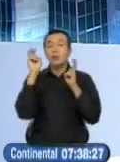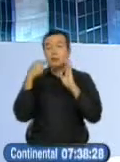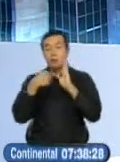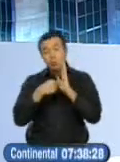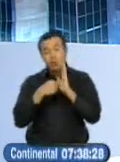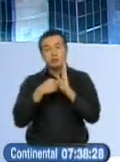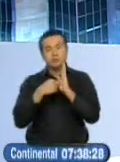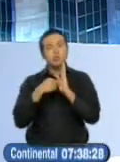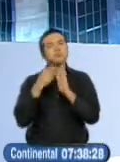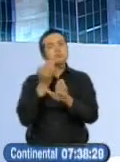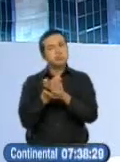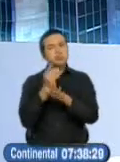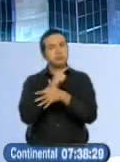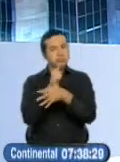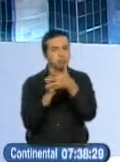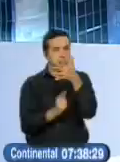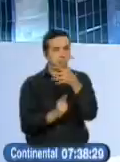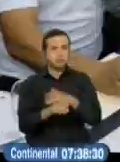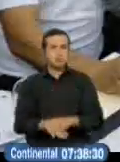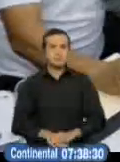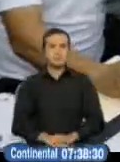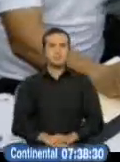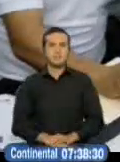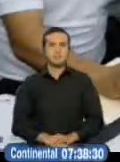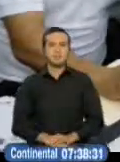fueron parte de los planteamientos.